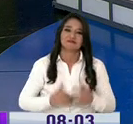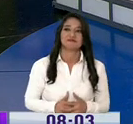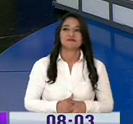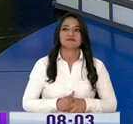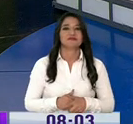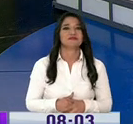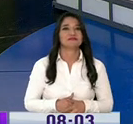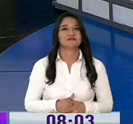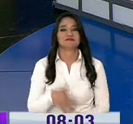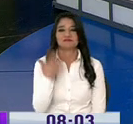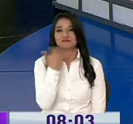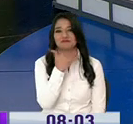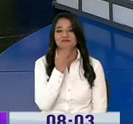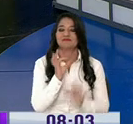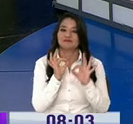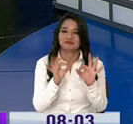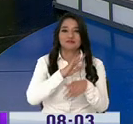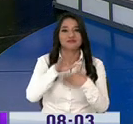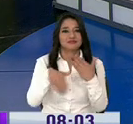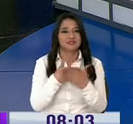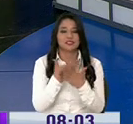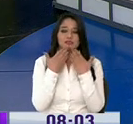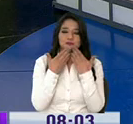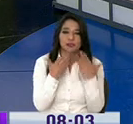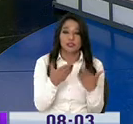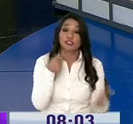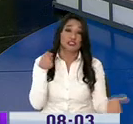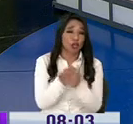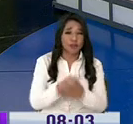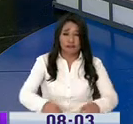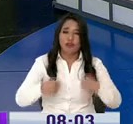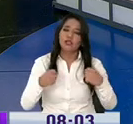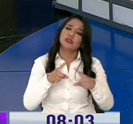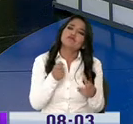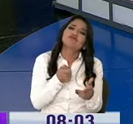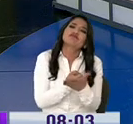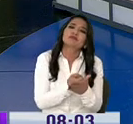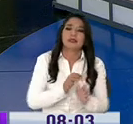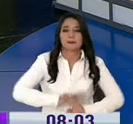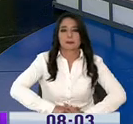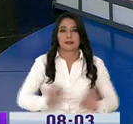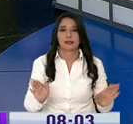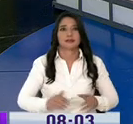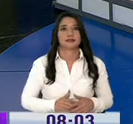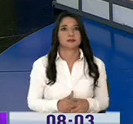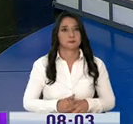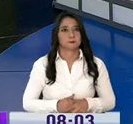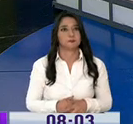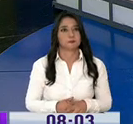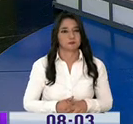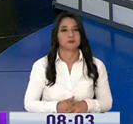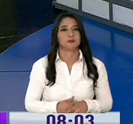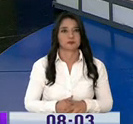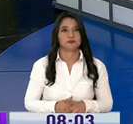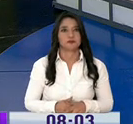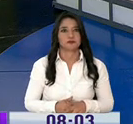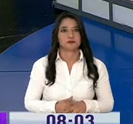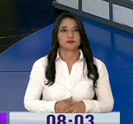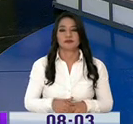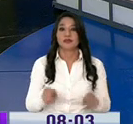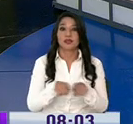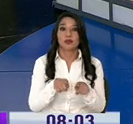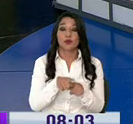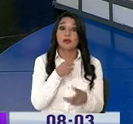Me he reído con los vecinos. Todos son muy, muy colaborados. No es un choque mayor, un choque así nomás. En buena hora. Así como el suyo